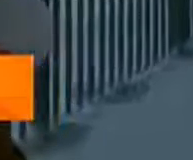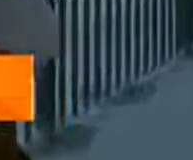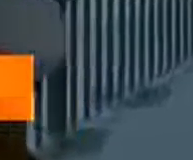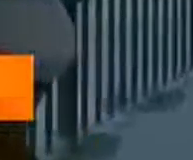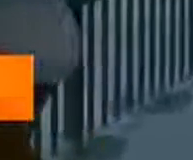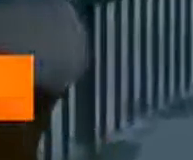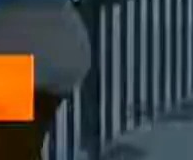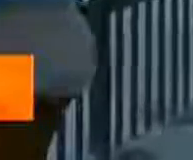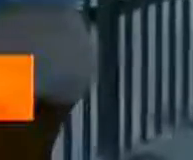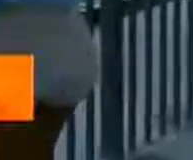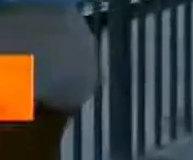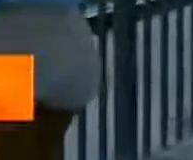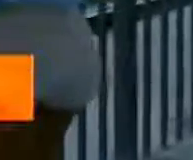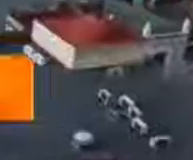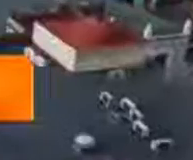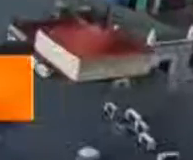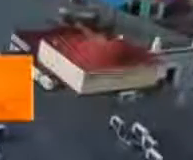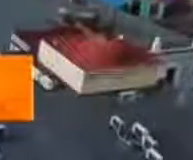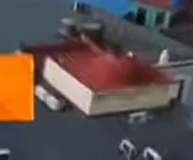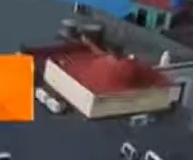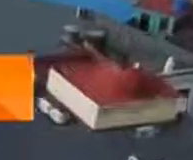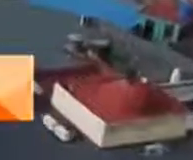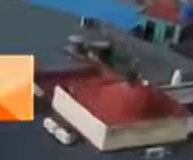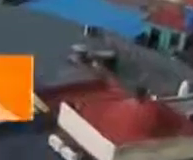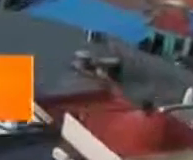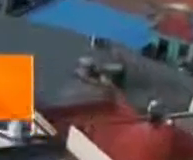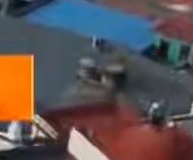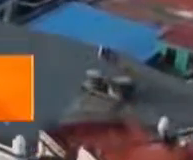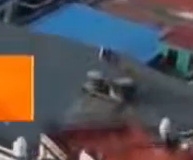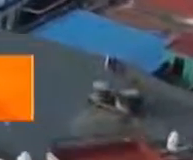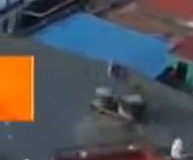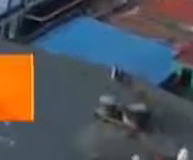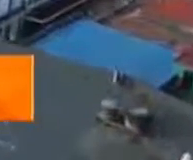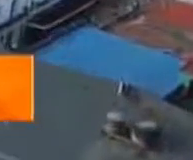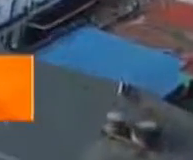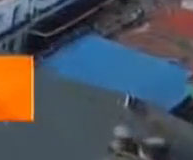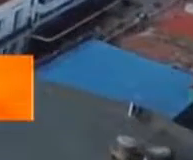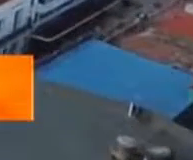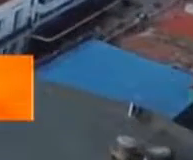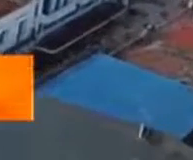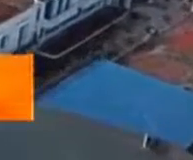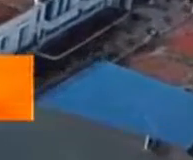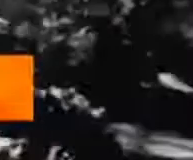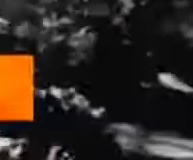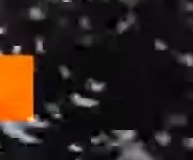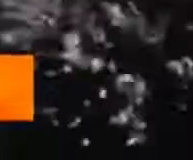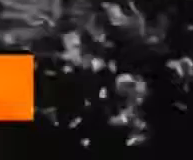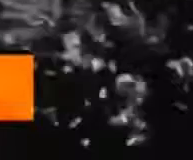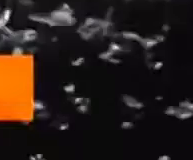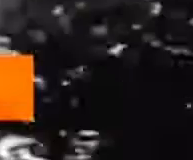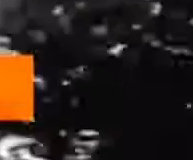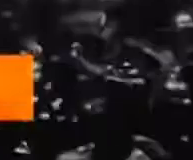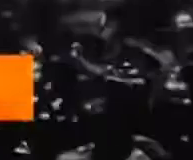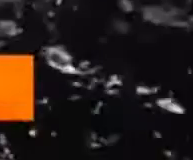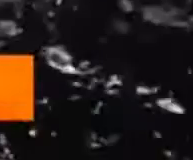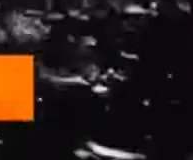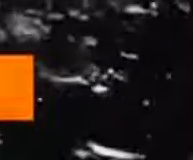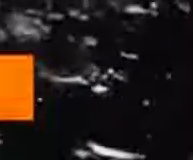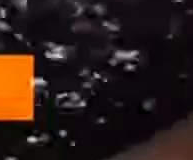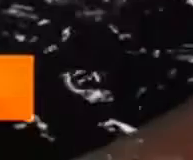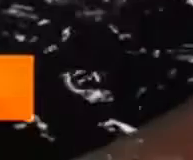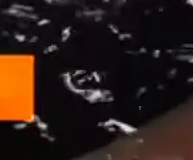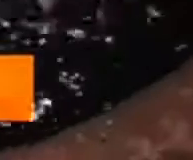Adoquines, tinajones, iglesias que se levantan, son puras tradiciones, símbolo eres